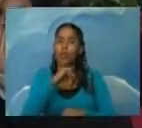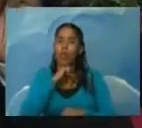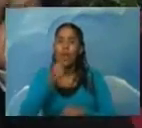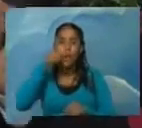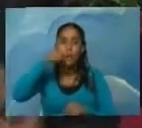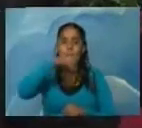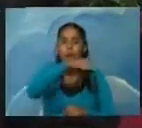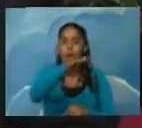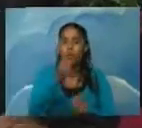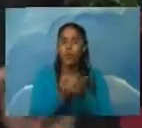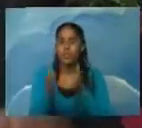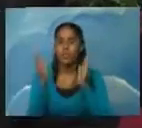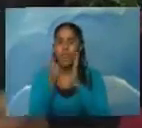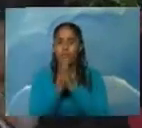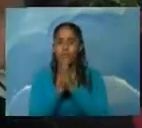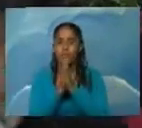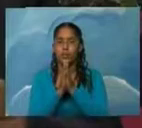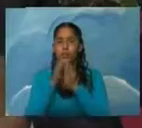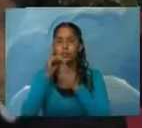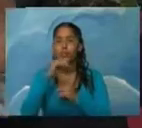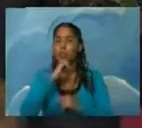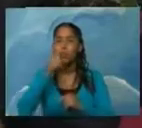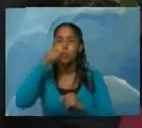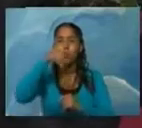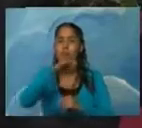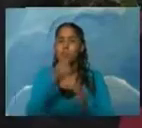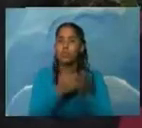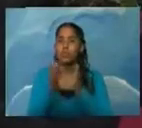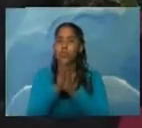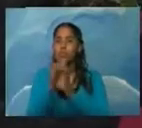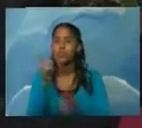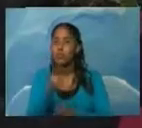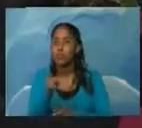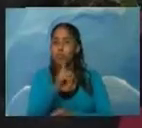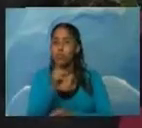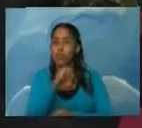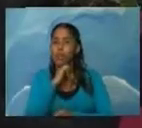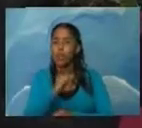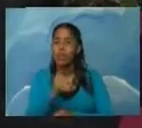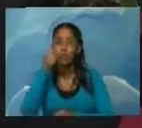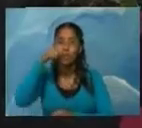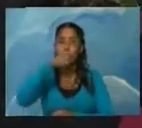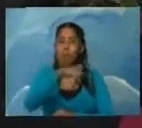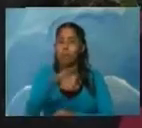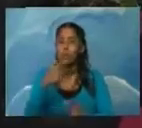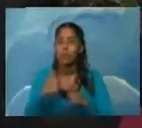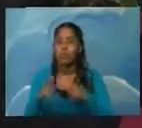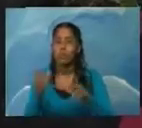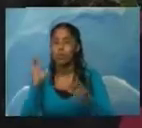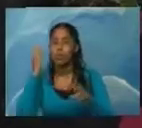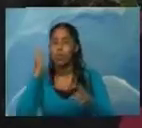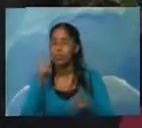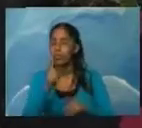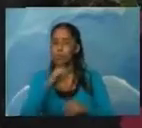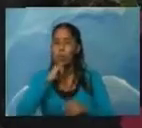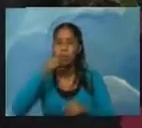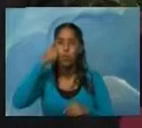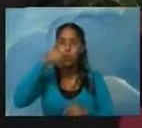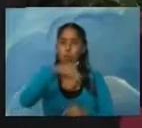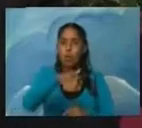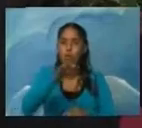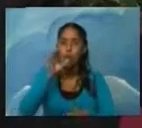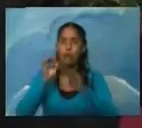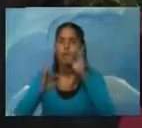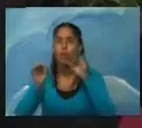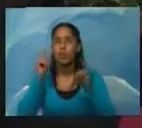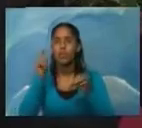pueblo santo. Ustedes son un pueblo santo. Ustedes no son un pueblo cualquiera. Ustedes son un pueblo escogido. Y